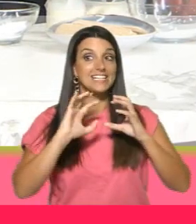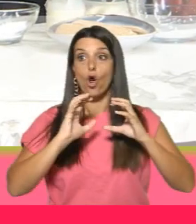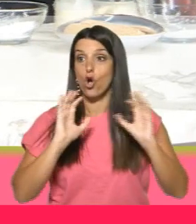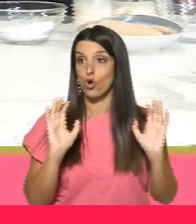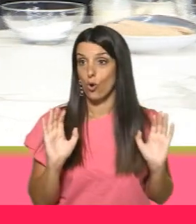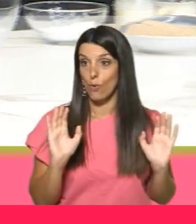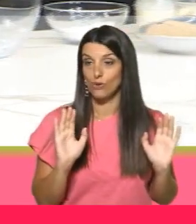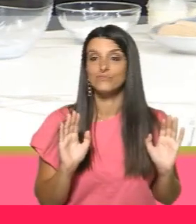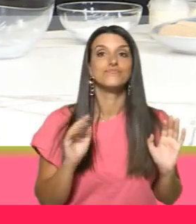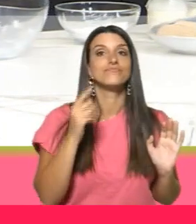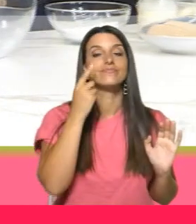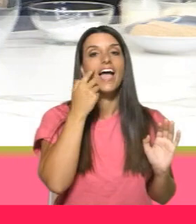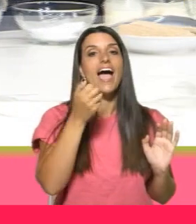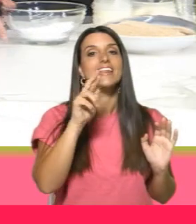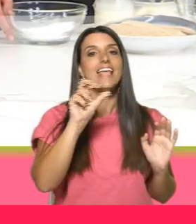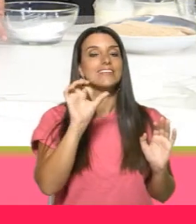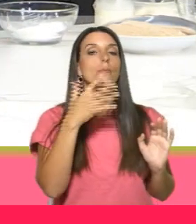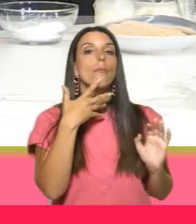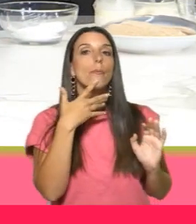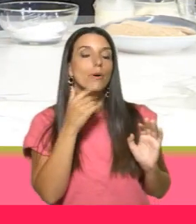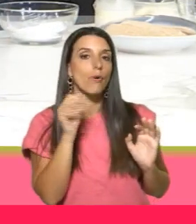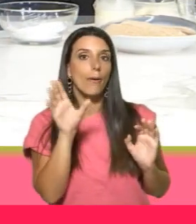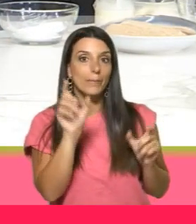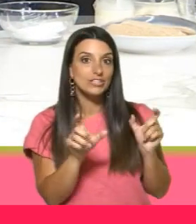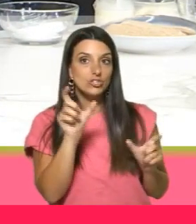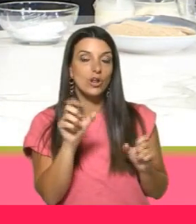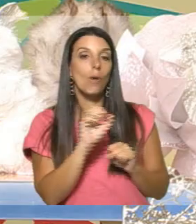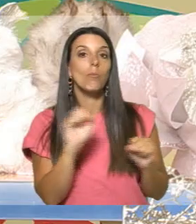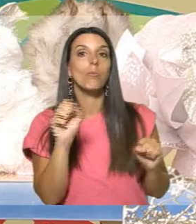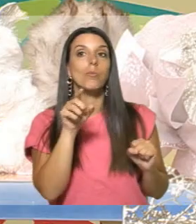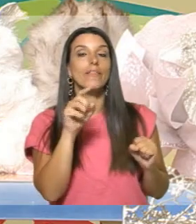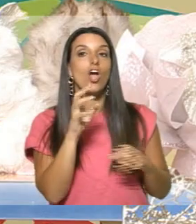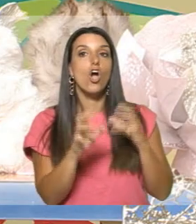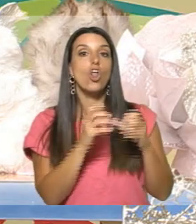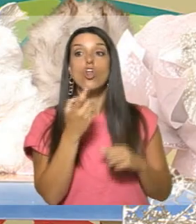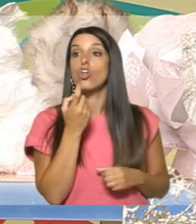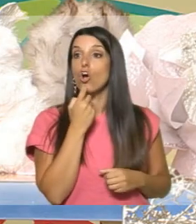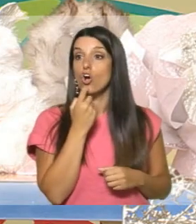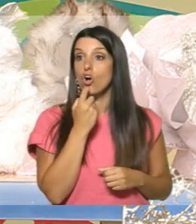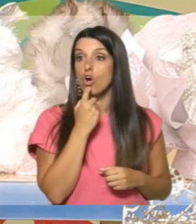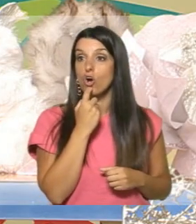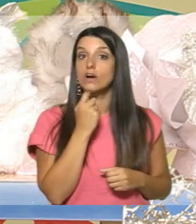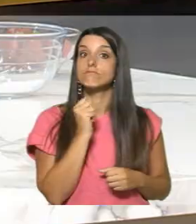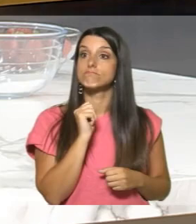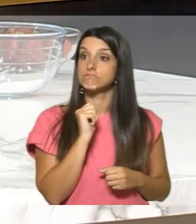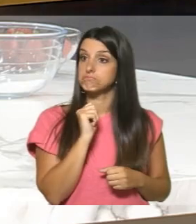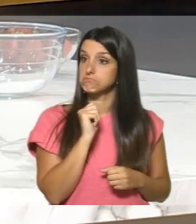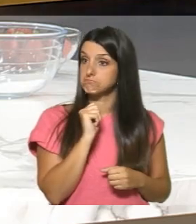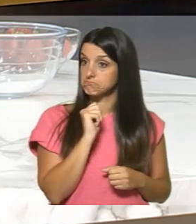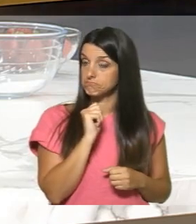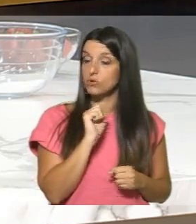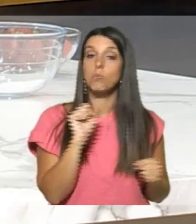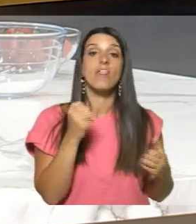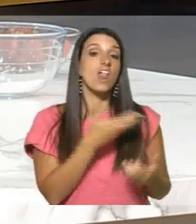según la astrología. Dale. Aries, por ejemplo, de todas las personas de Aries, utilicen el color rojo. Ah, mira, puede